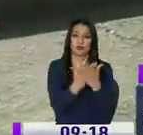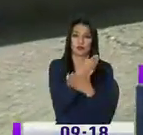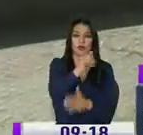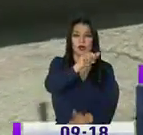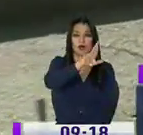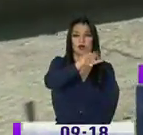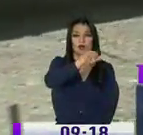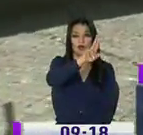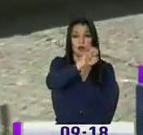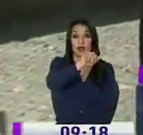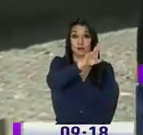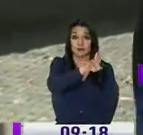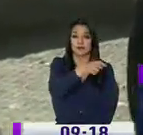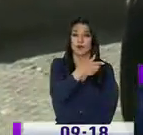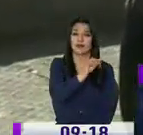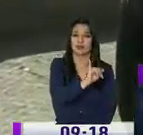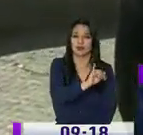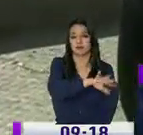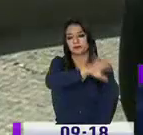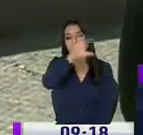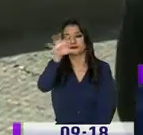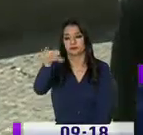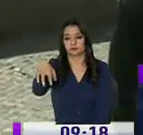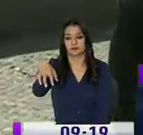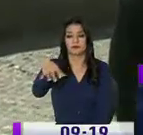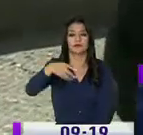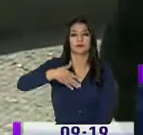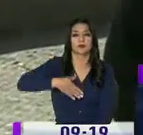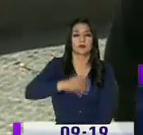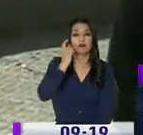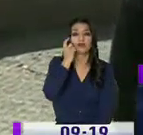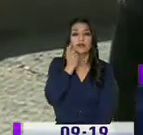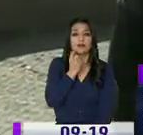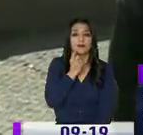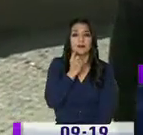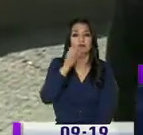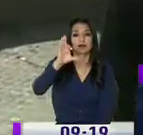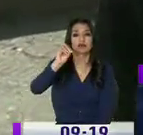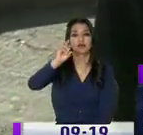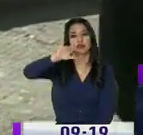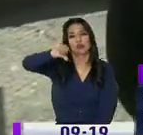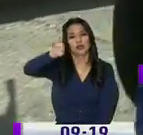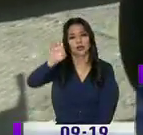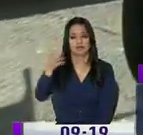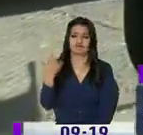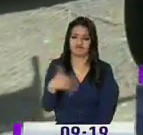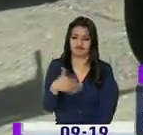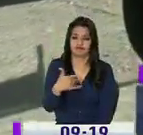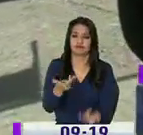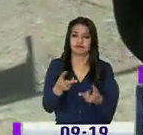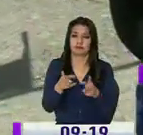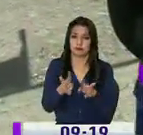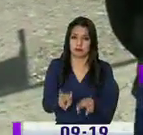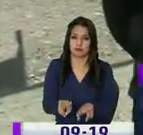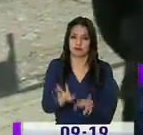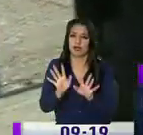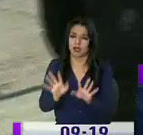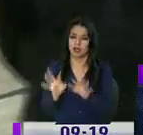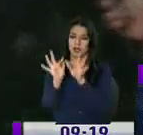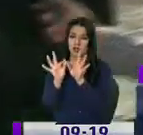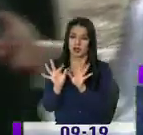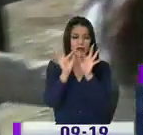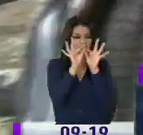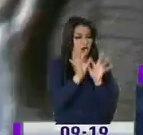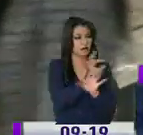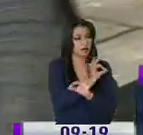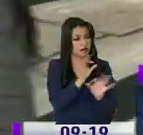parroquia Guamaní, y el otro es en la Simón Bolívar, a la altura del Troje. También se están haciendo las labores pertinentes para recuperar